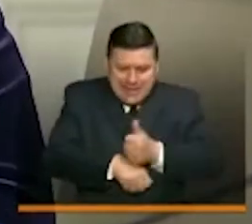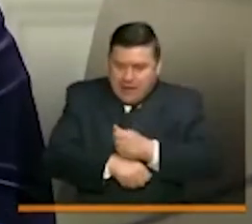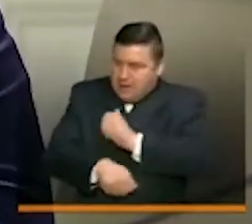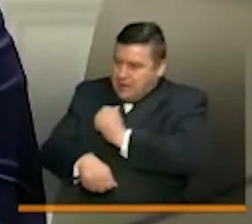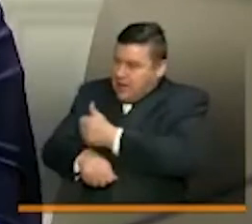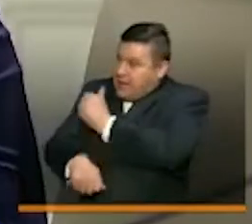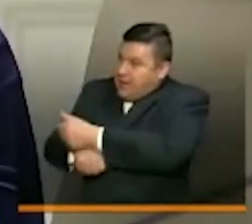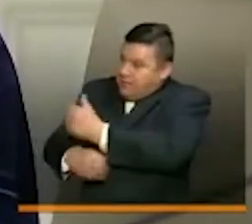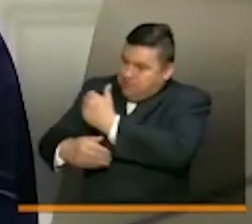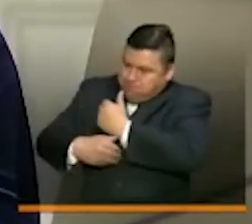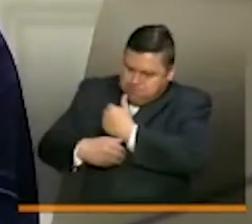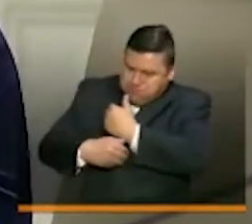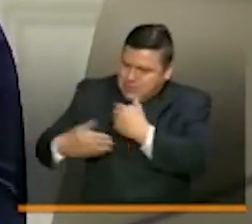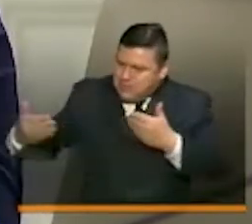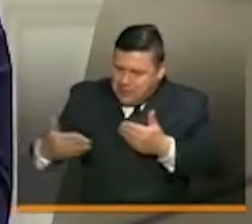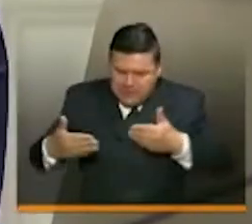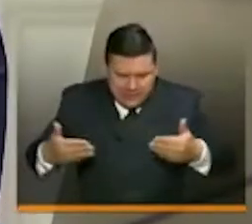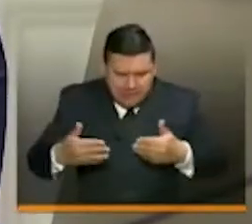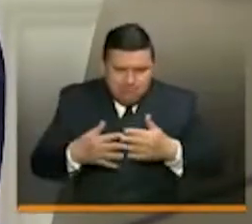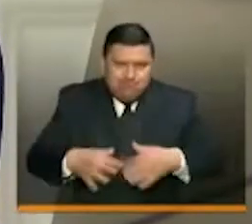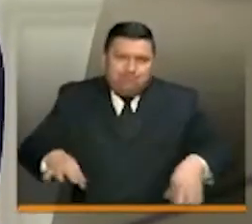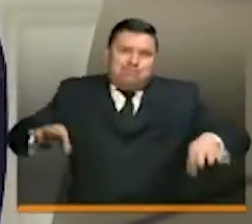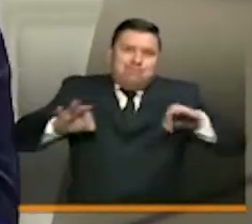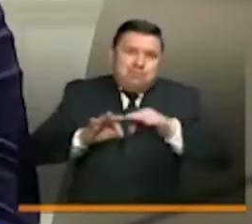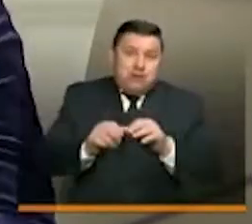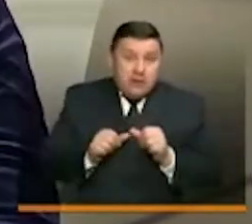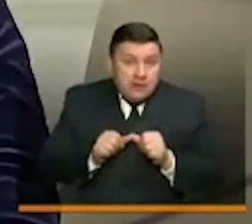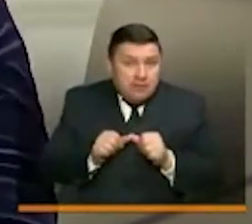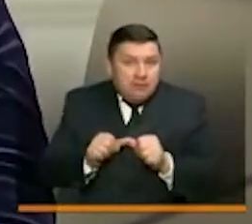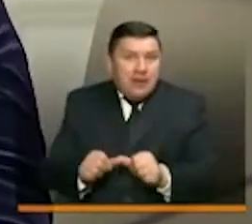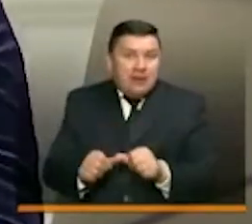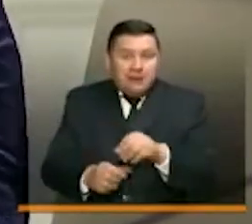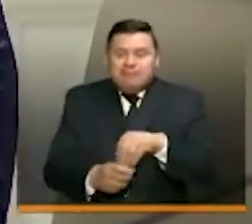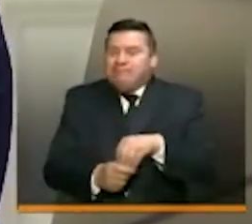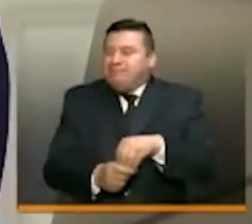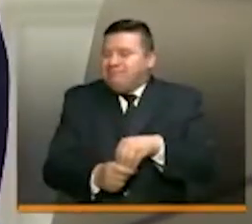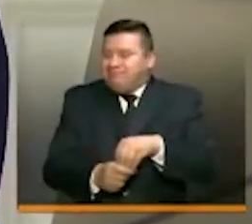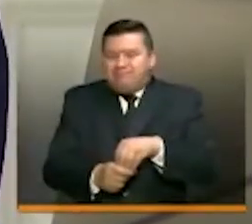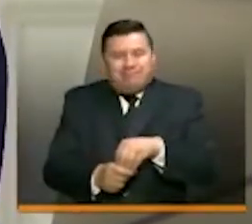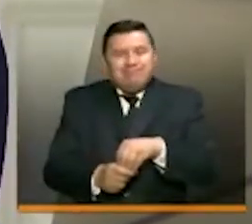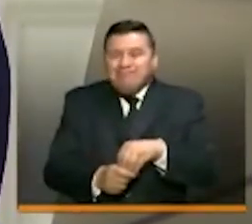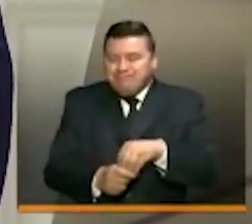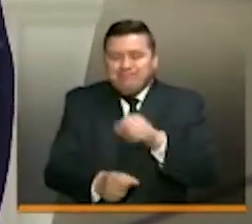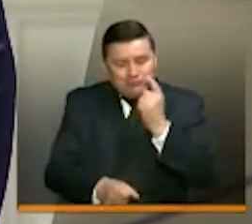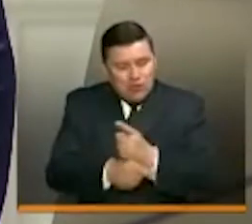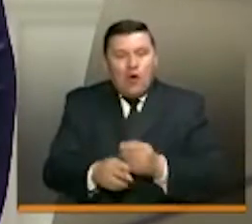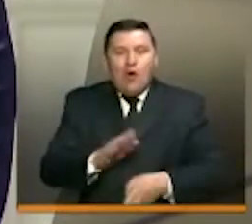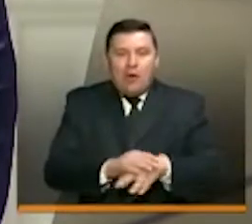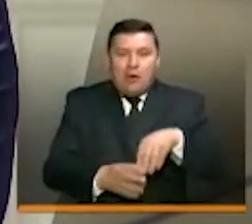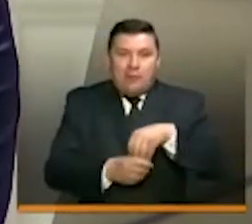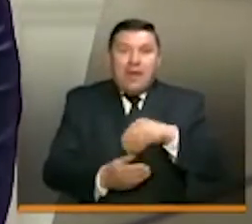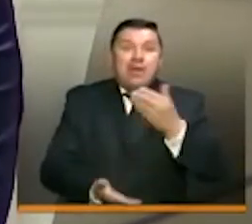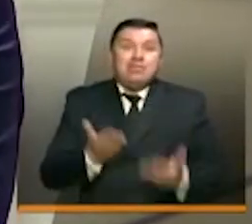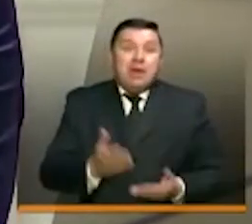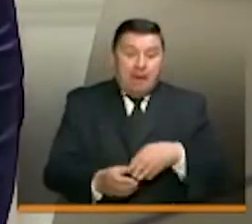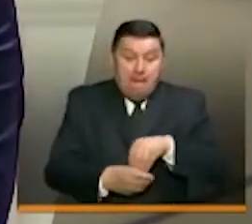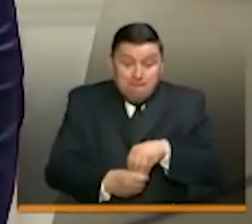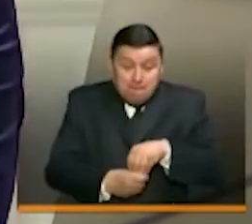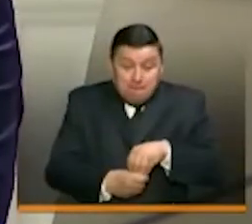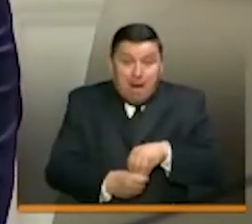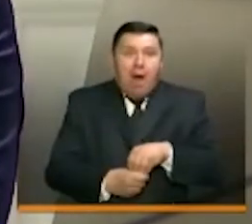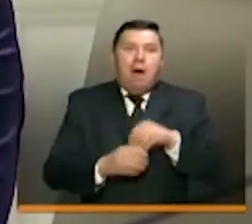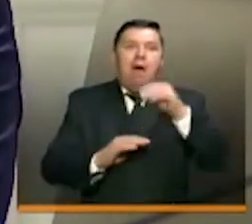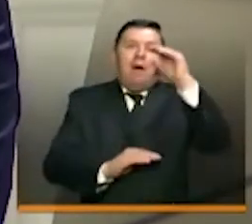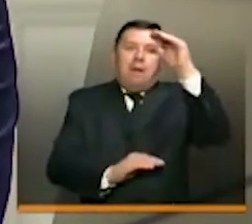uno de nosotros es fundamental, porque de mantener el distanciamiento social depende que la transmisión realmente se mantenga